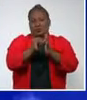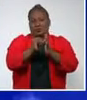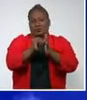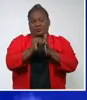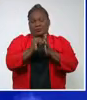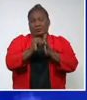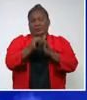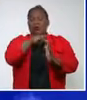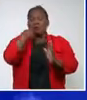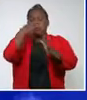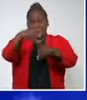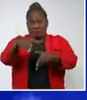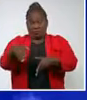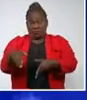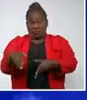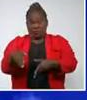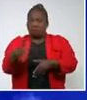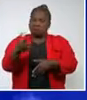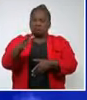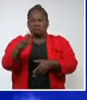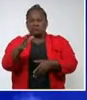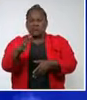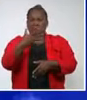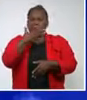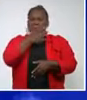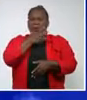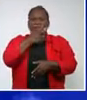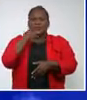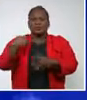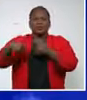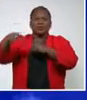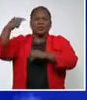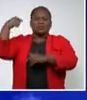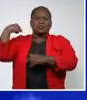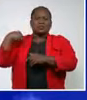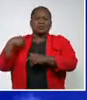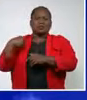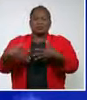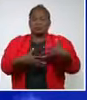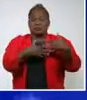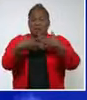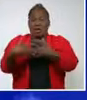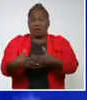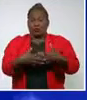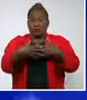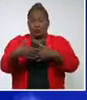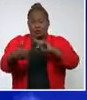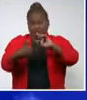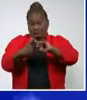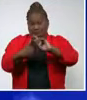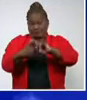de fallecidos similar al día anterior, Estados Unidos a la cabeza